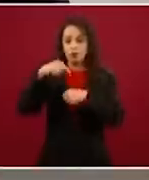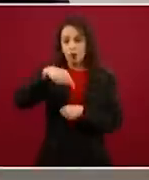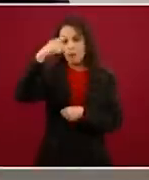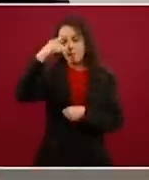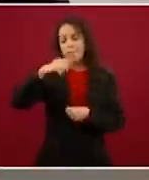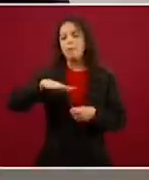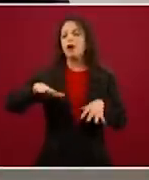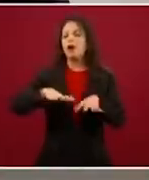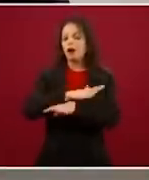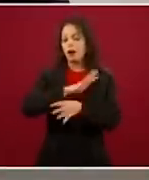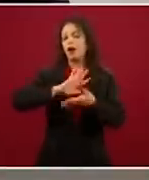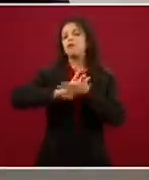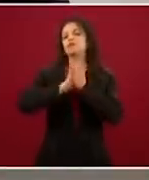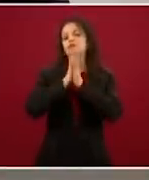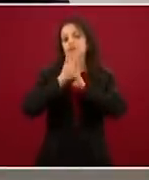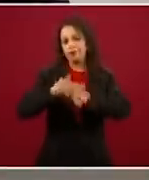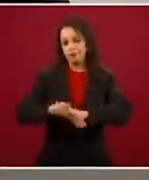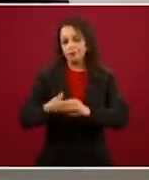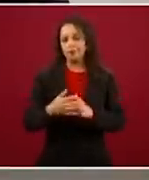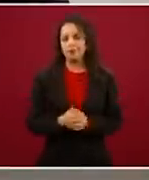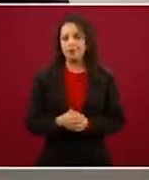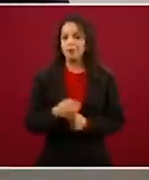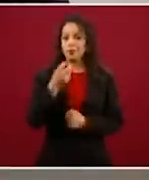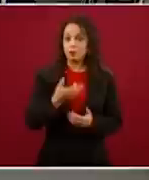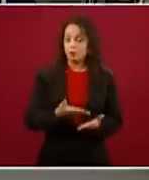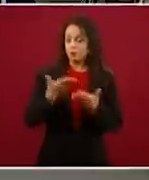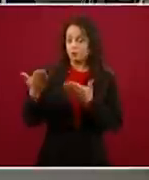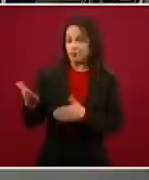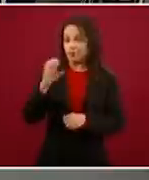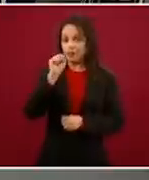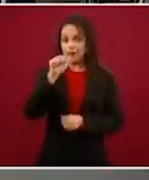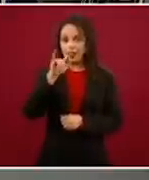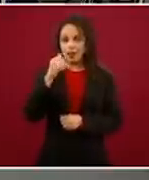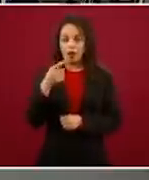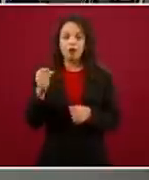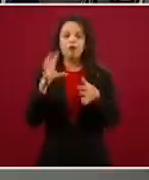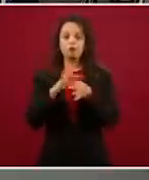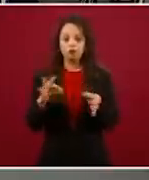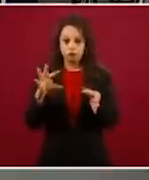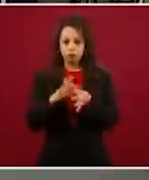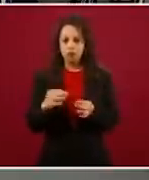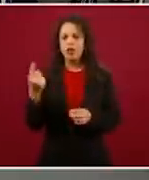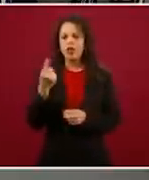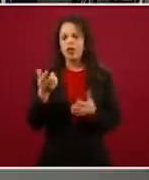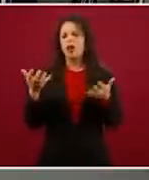Entonces, que Santiago nos explique qué se está haciendo,